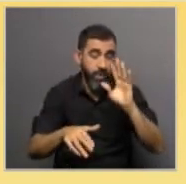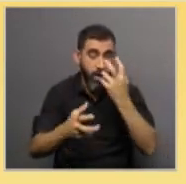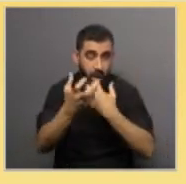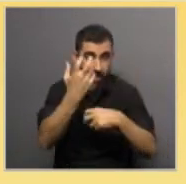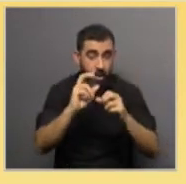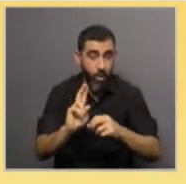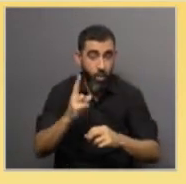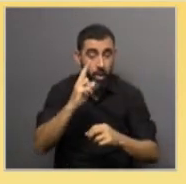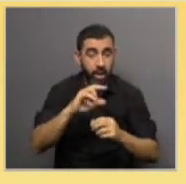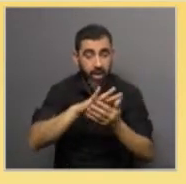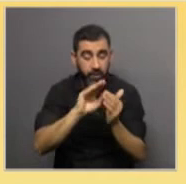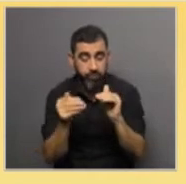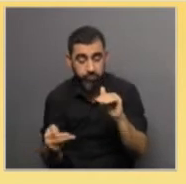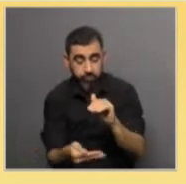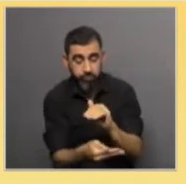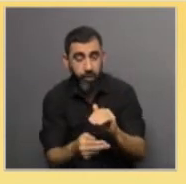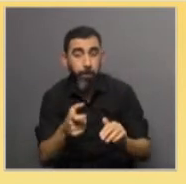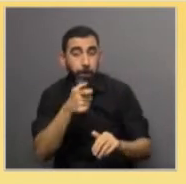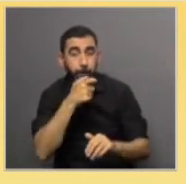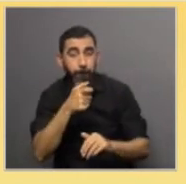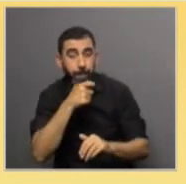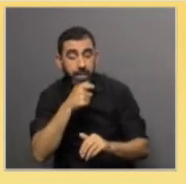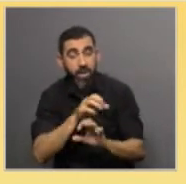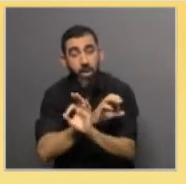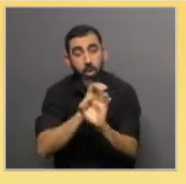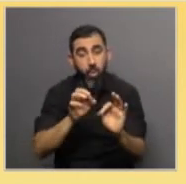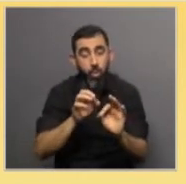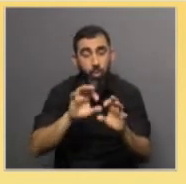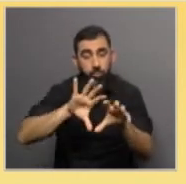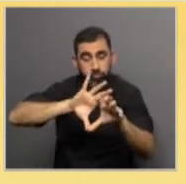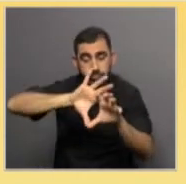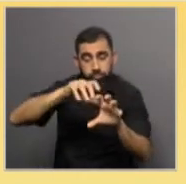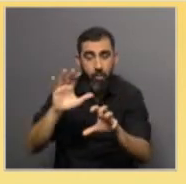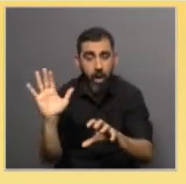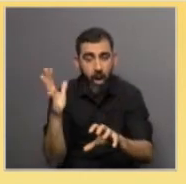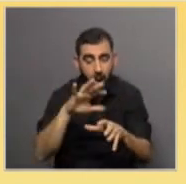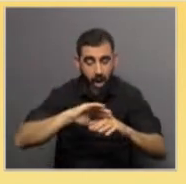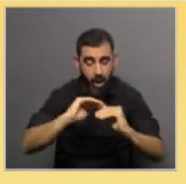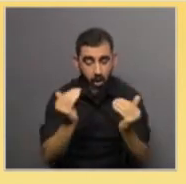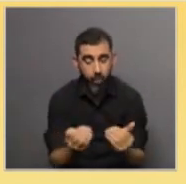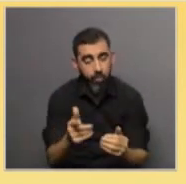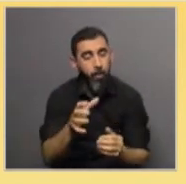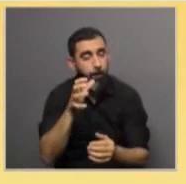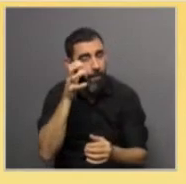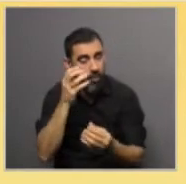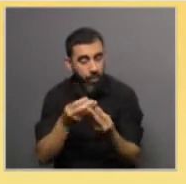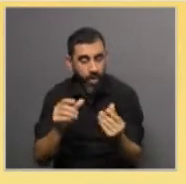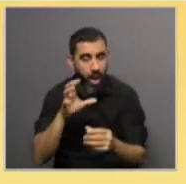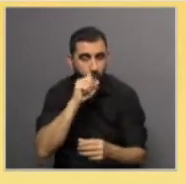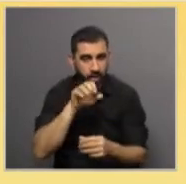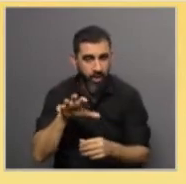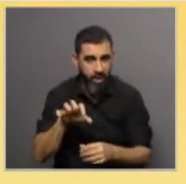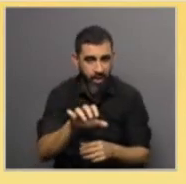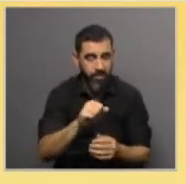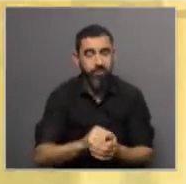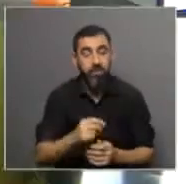Uruguay hacen sus nidos bajo piedras o en arbustos y que bueno, eso también peligra la conservación de las arañas. Está